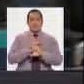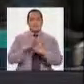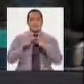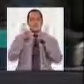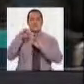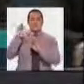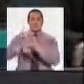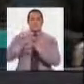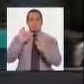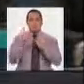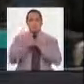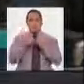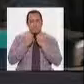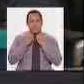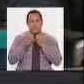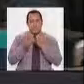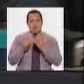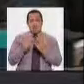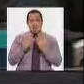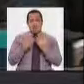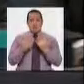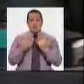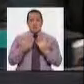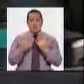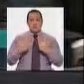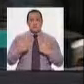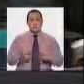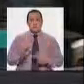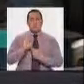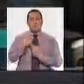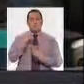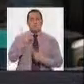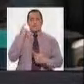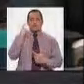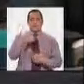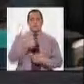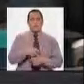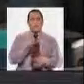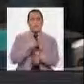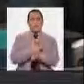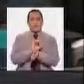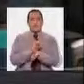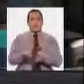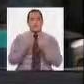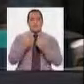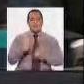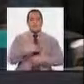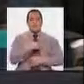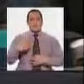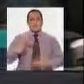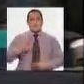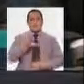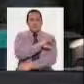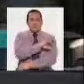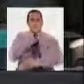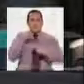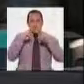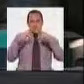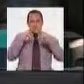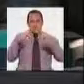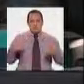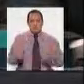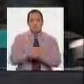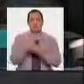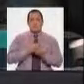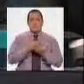subalterno. Quiero informarles también que el día de hoy vamos a presentar una denuncia penal para que el Ministerio Público investigue este